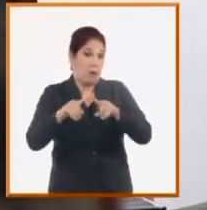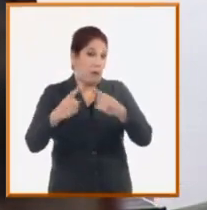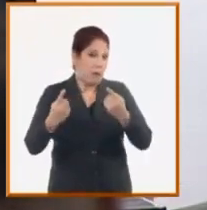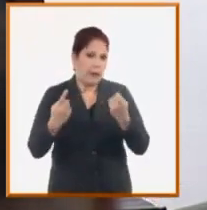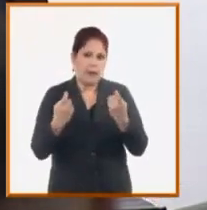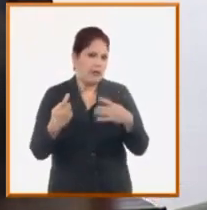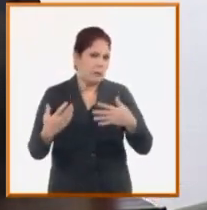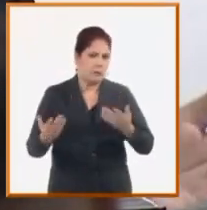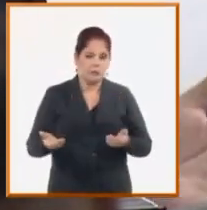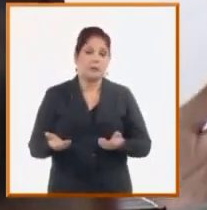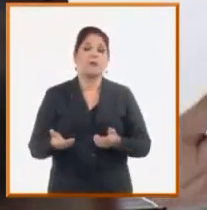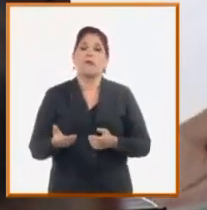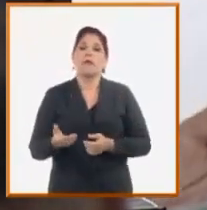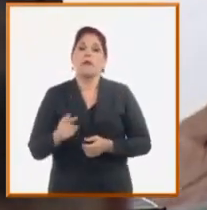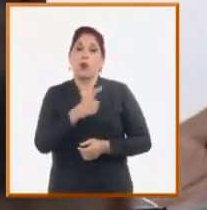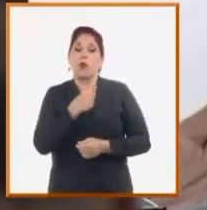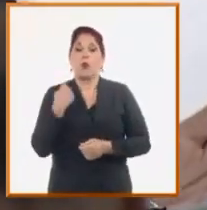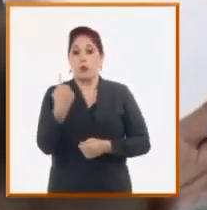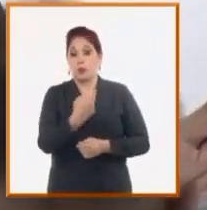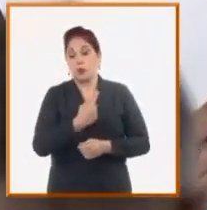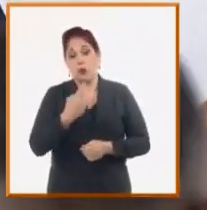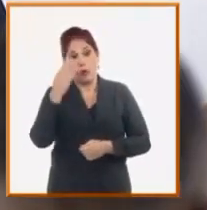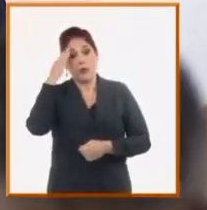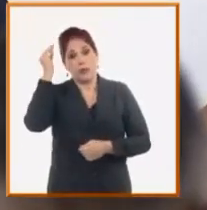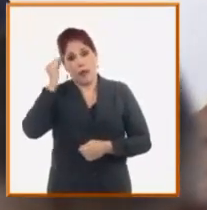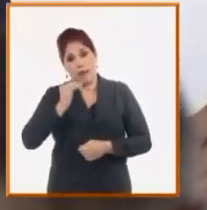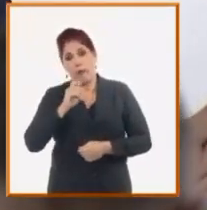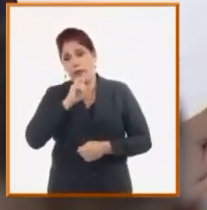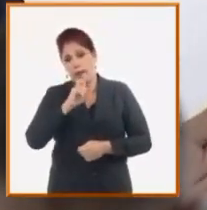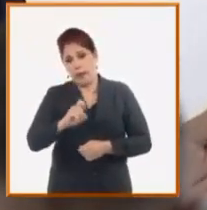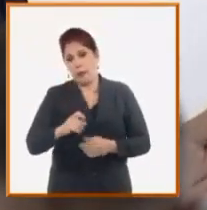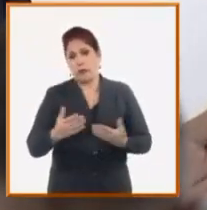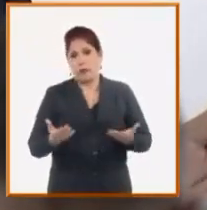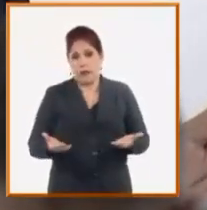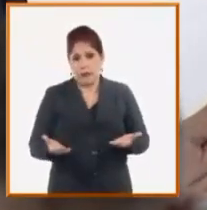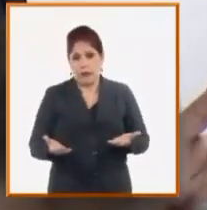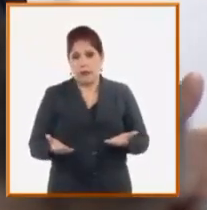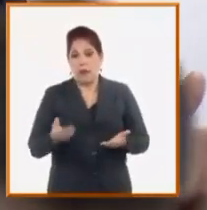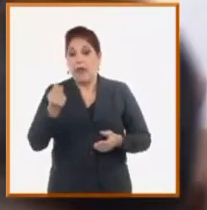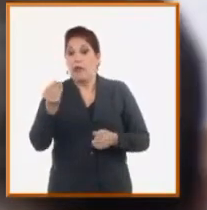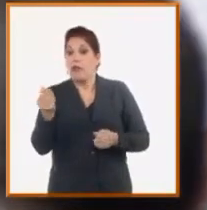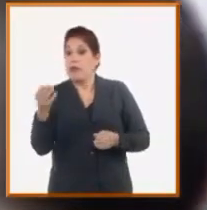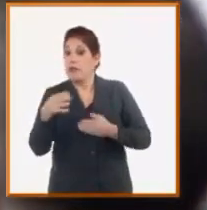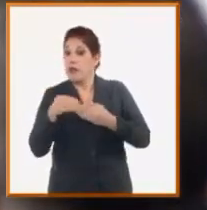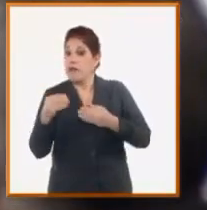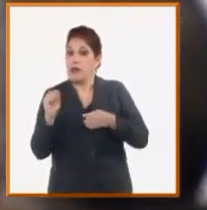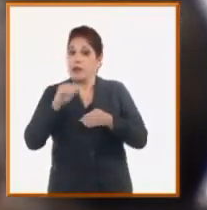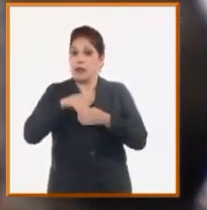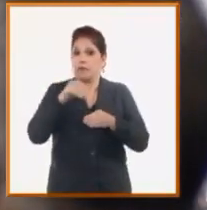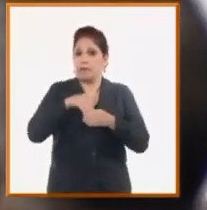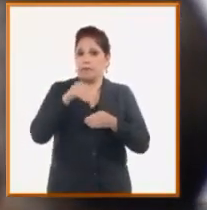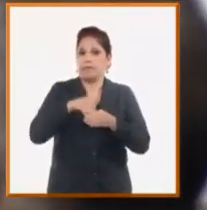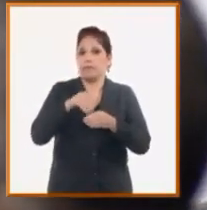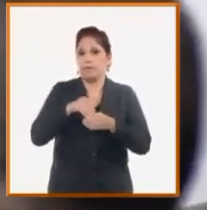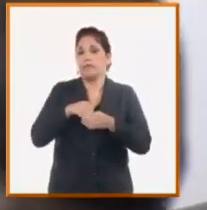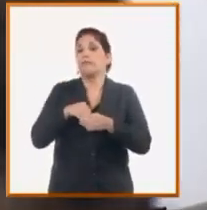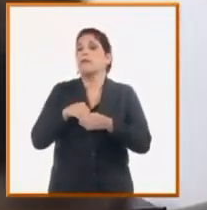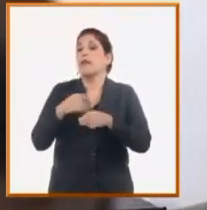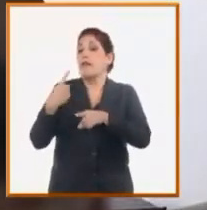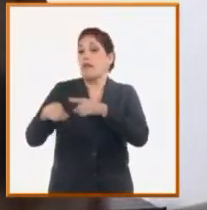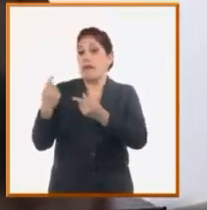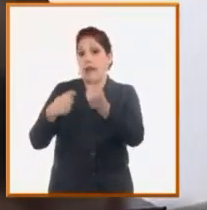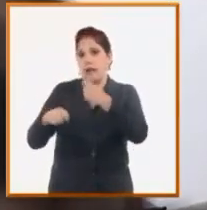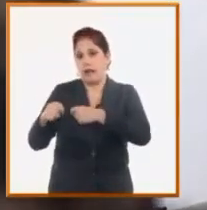falta, lo que nos está incidiendo en todos los problemas que tenemos, es ingresar más divisas. Hay que exportar más, hay